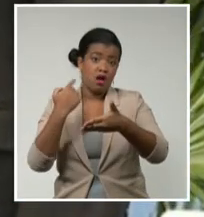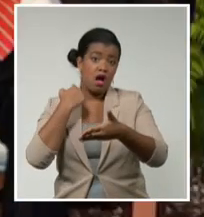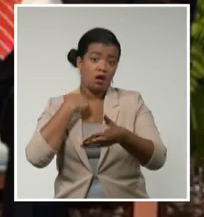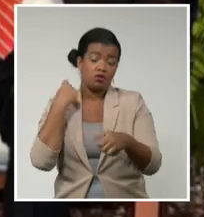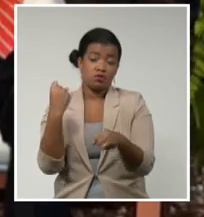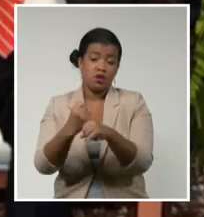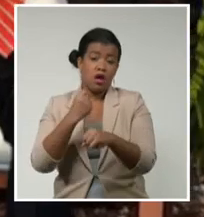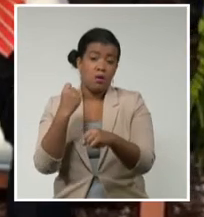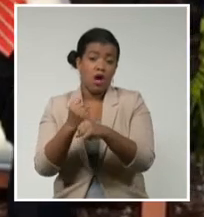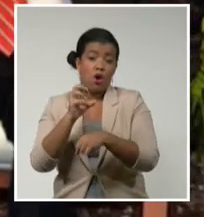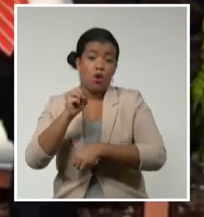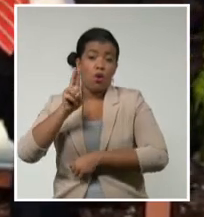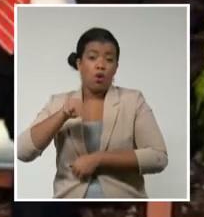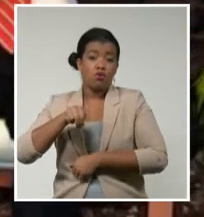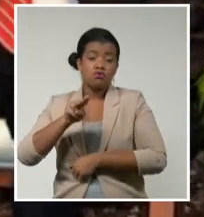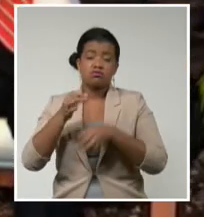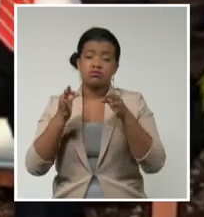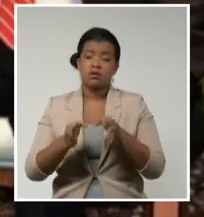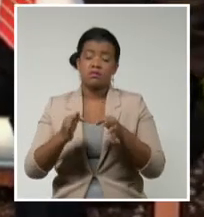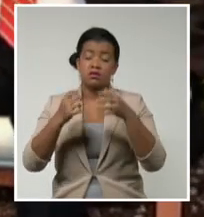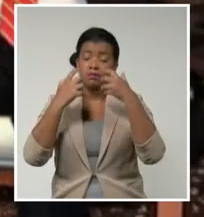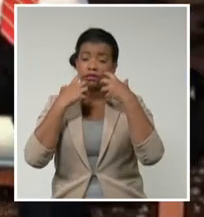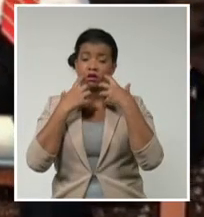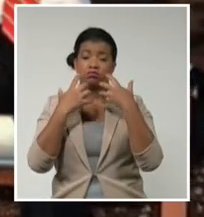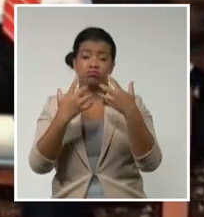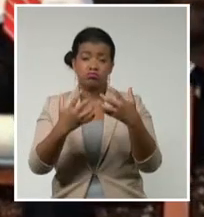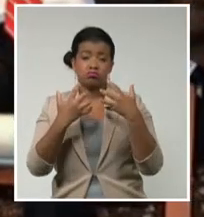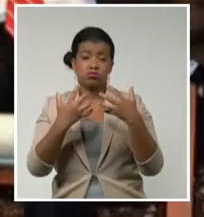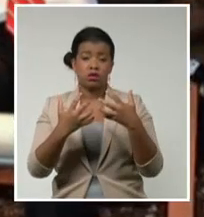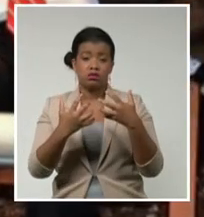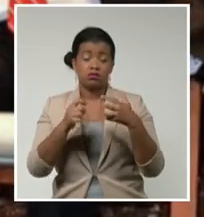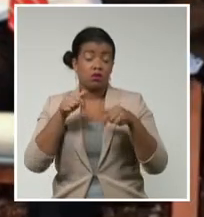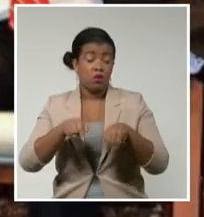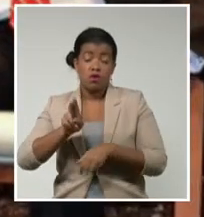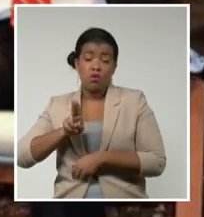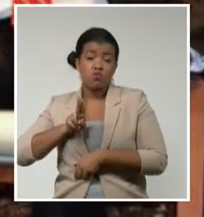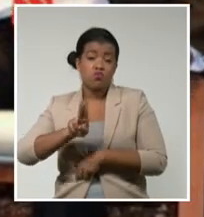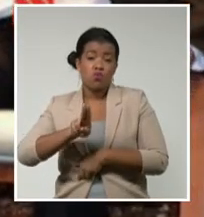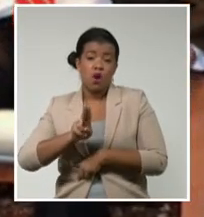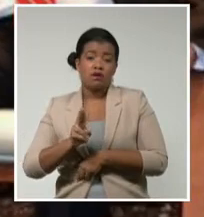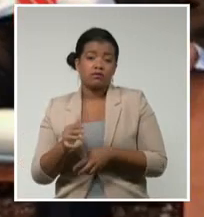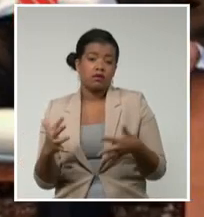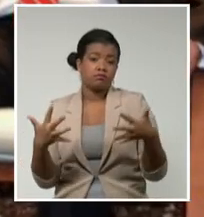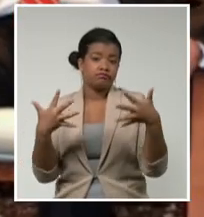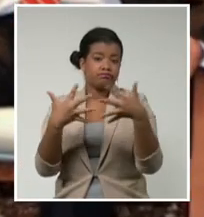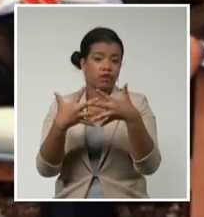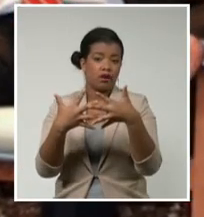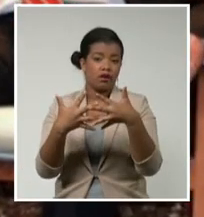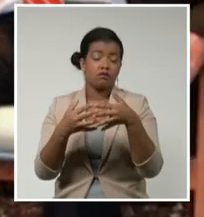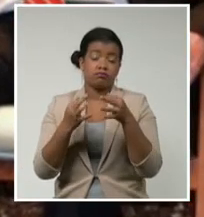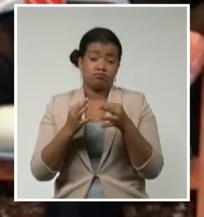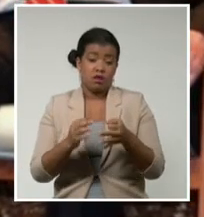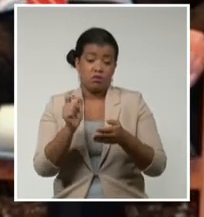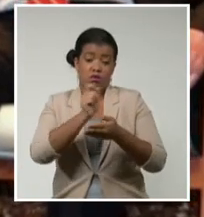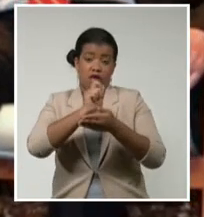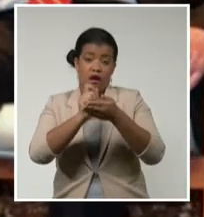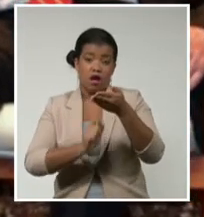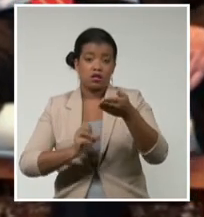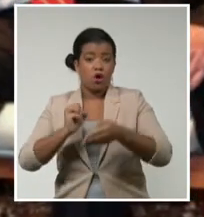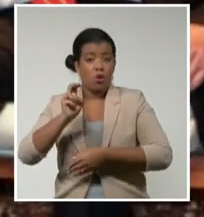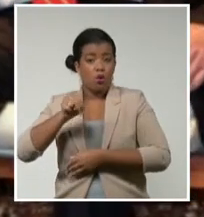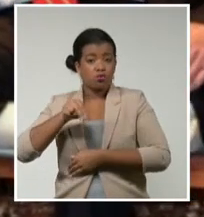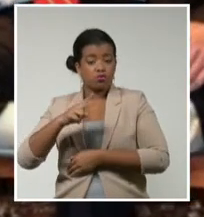unidas- es cada vez más relevante urge el apego estricto a los propósitos y principios de la carta de las naciones unidas y el